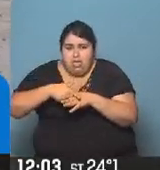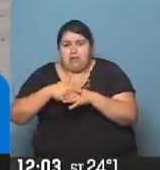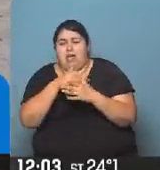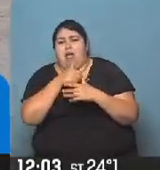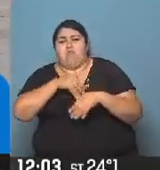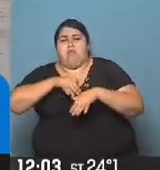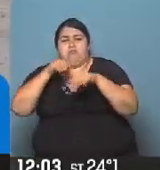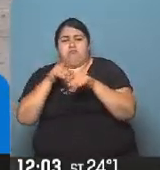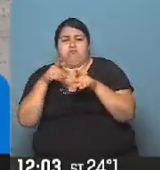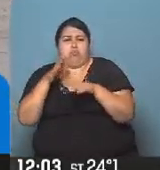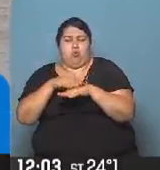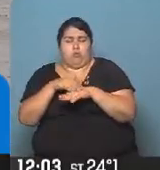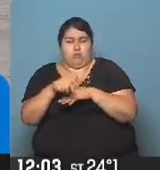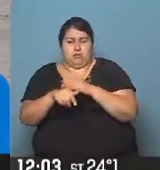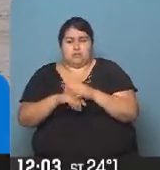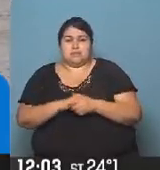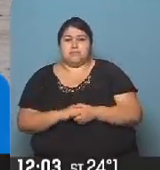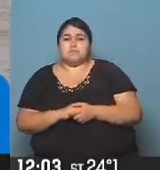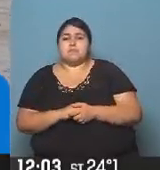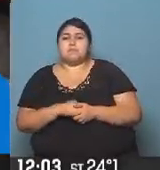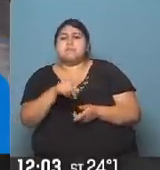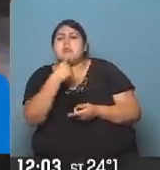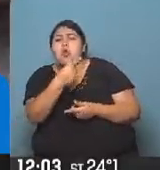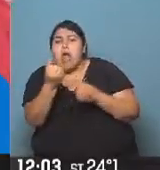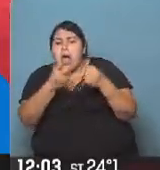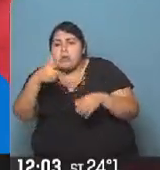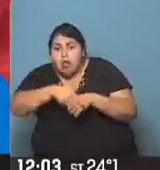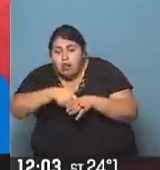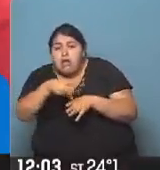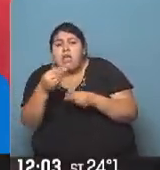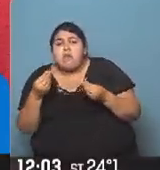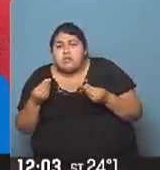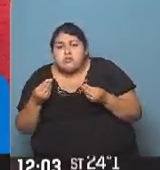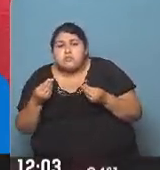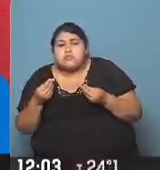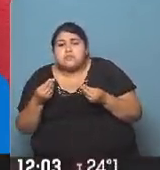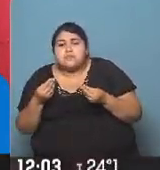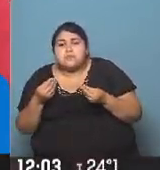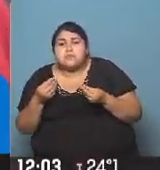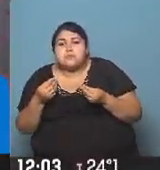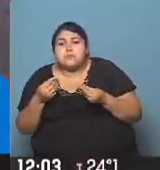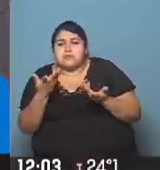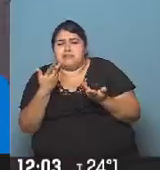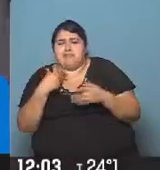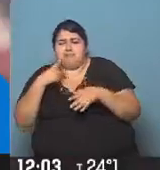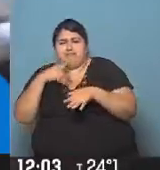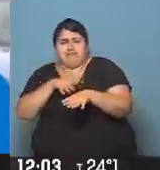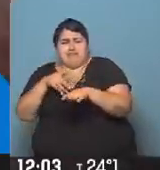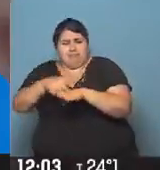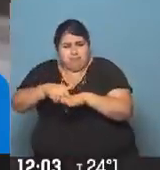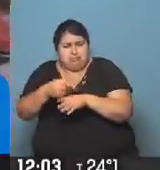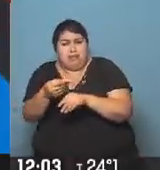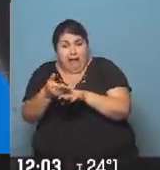agua. ¿Qué pasó, caballero? ¿Se quedó con el auto? No, estoy viendo que no se puede pasar. ¿Estás pensando en te pasar